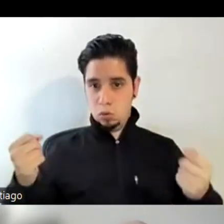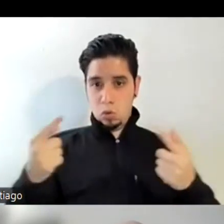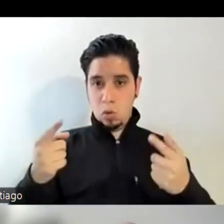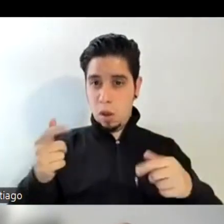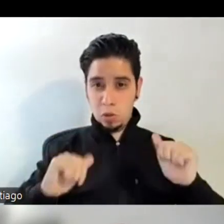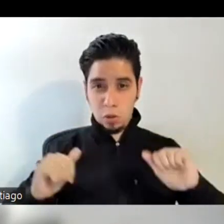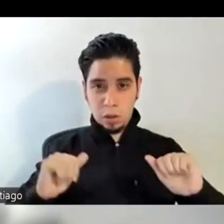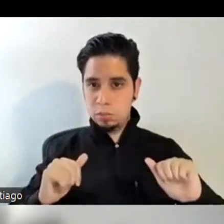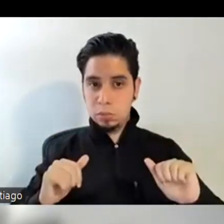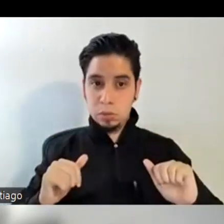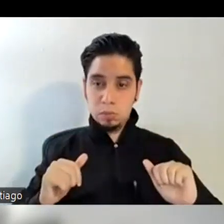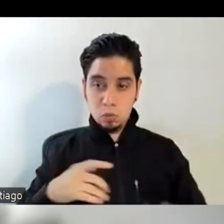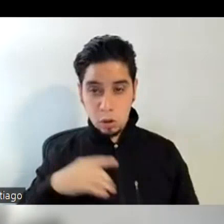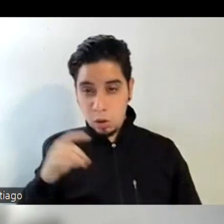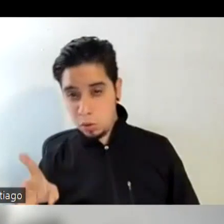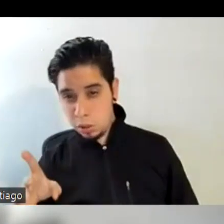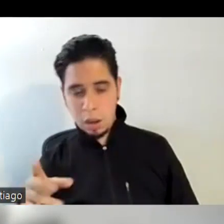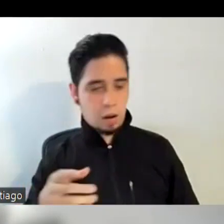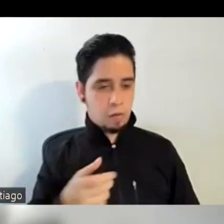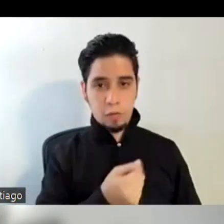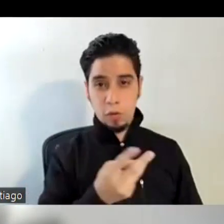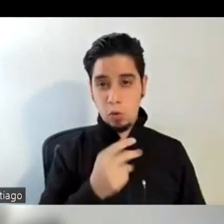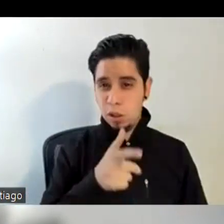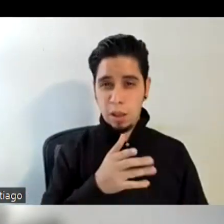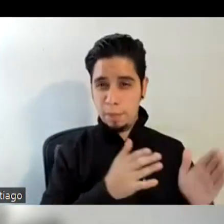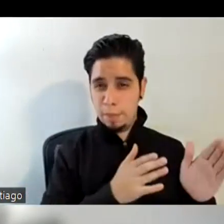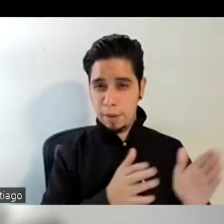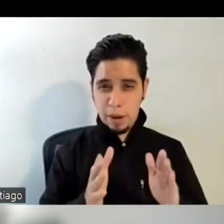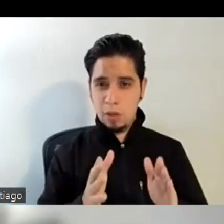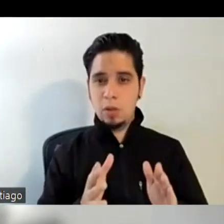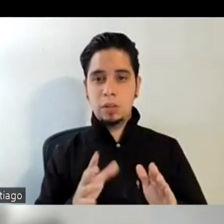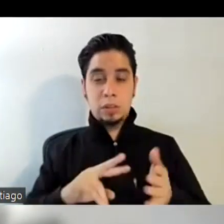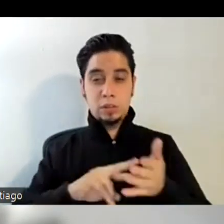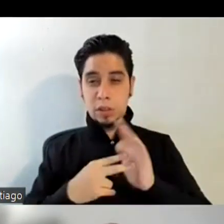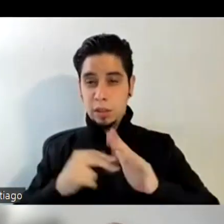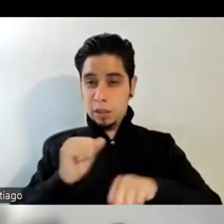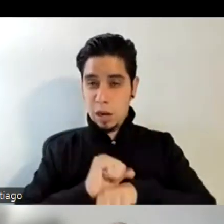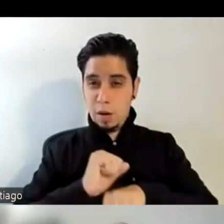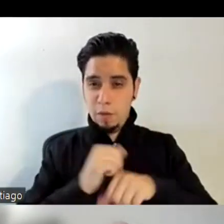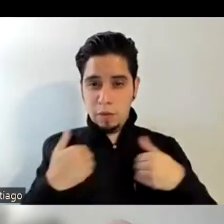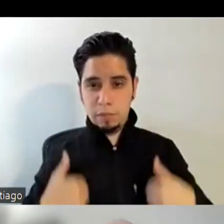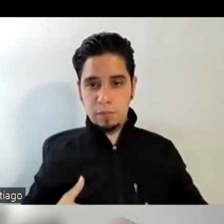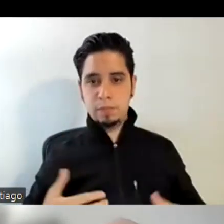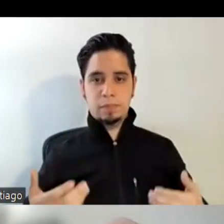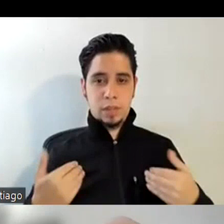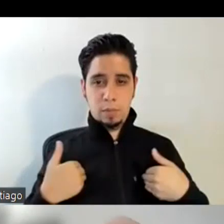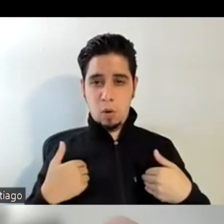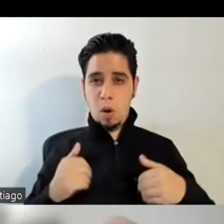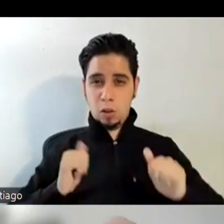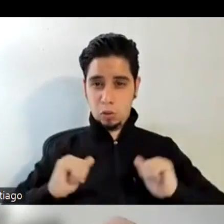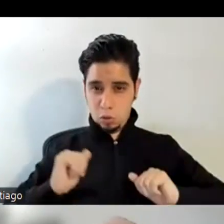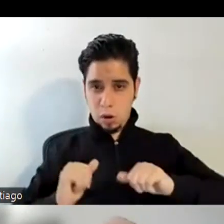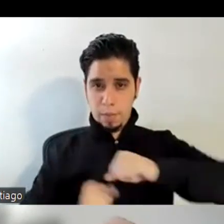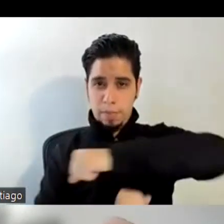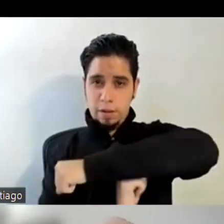gustan ni están preparados. Y además el trabajo físico. Así que ya nosotros tenemos como unos actores que son base. Kisha